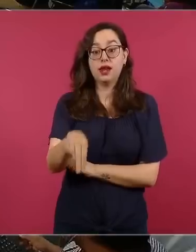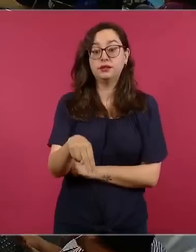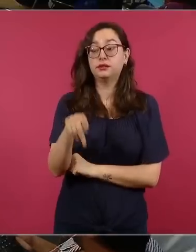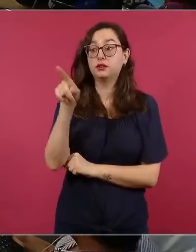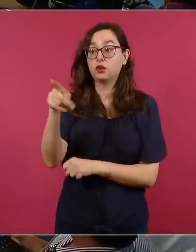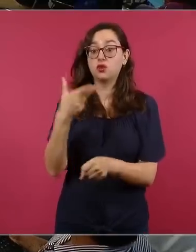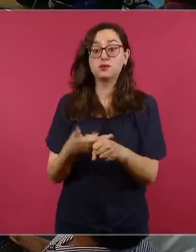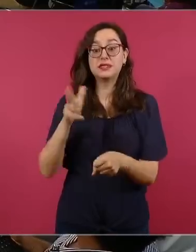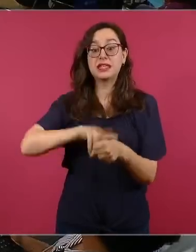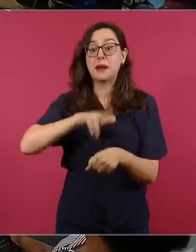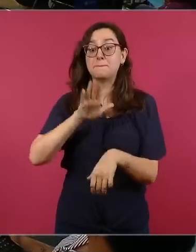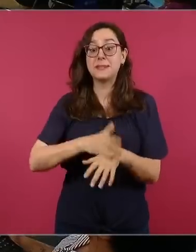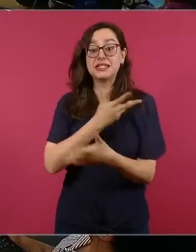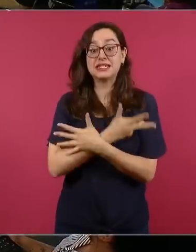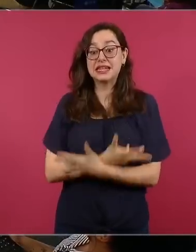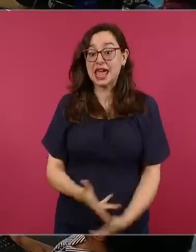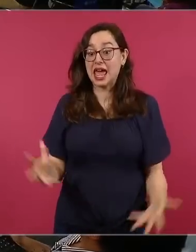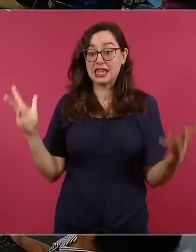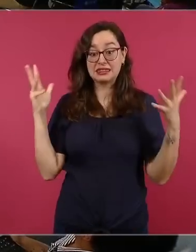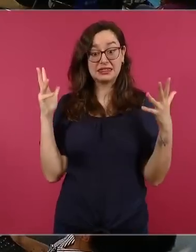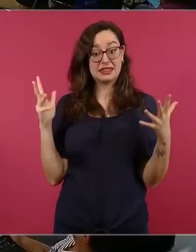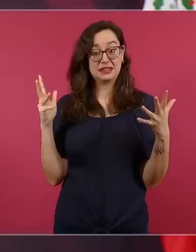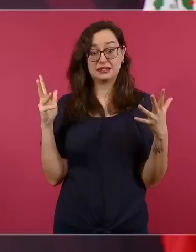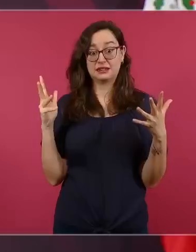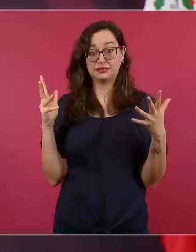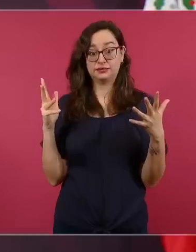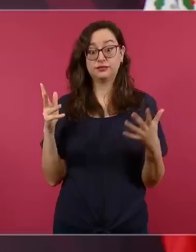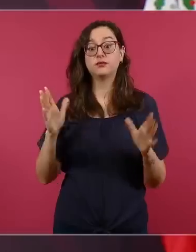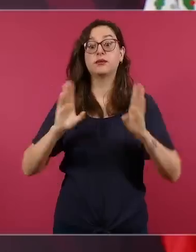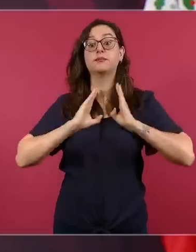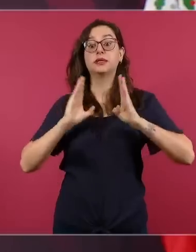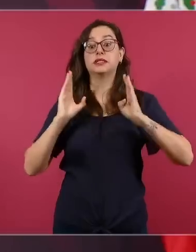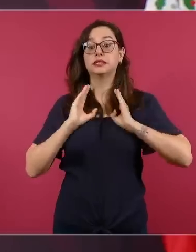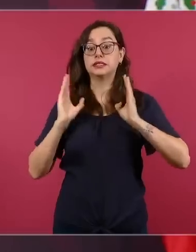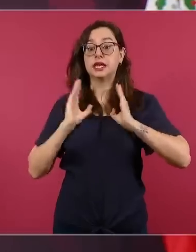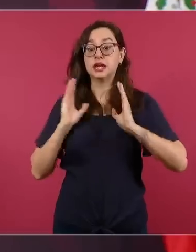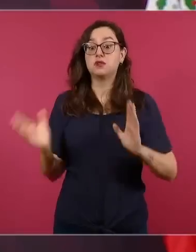México, que los están haciendo los ingenieros militares.